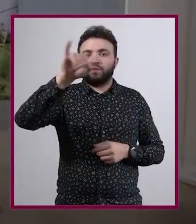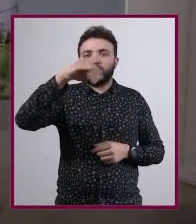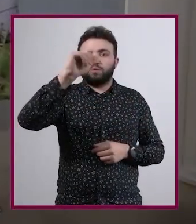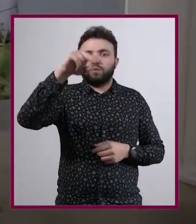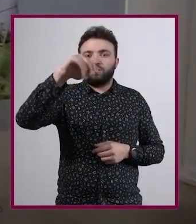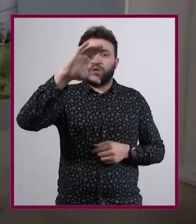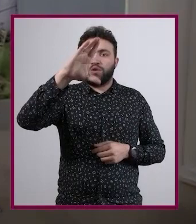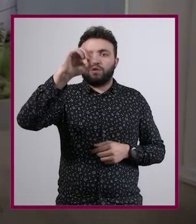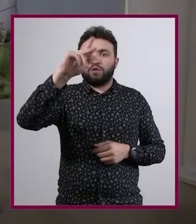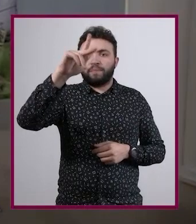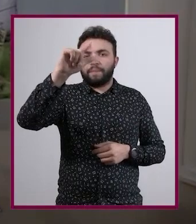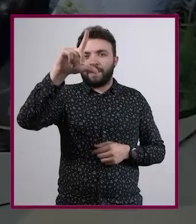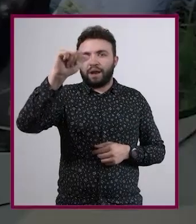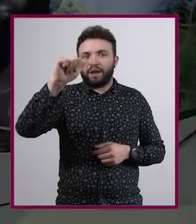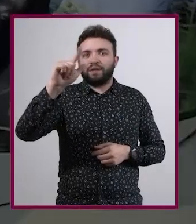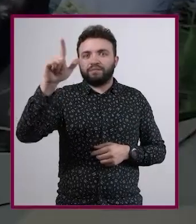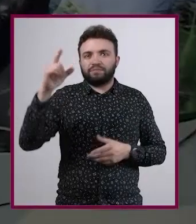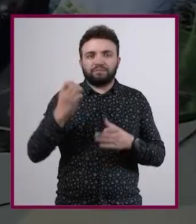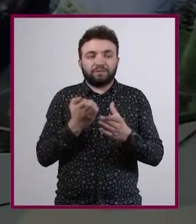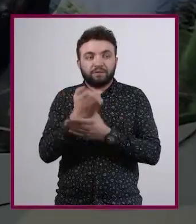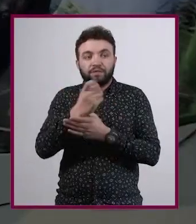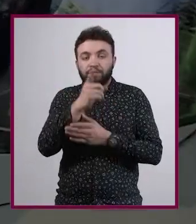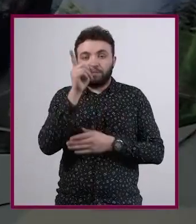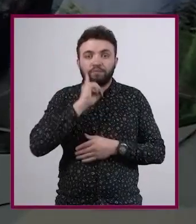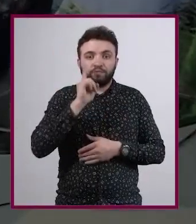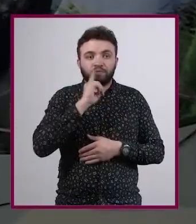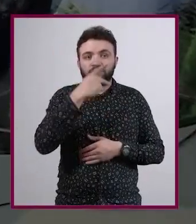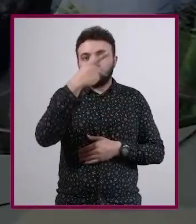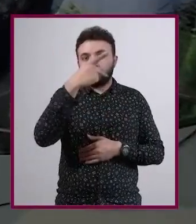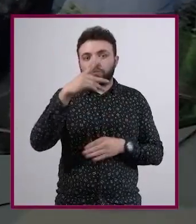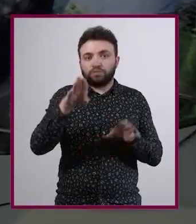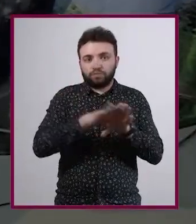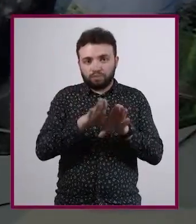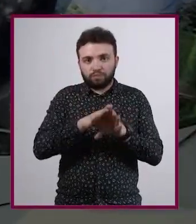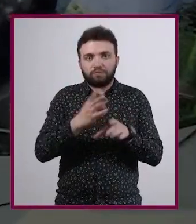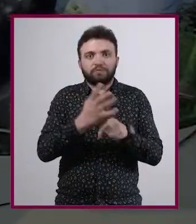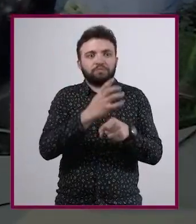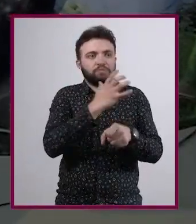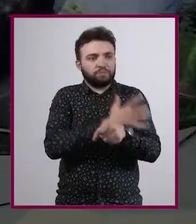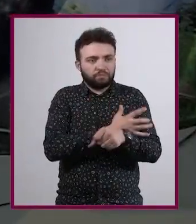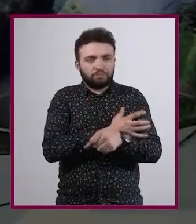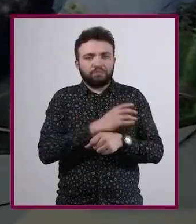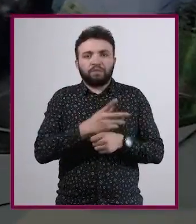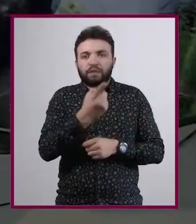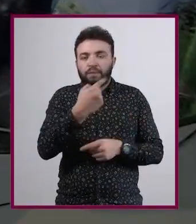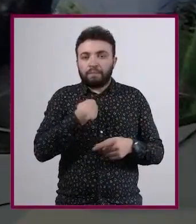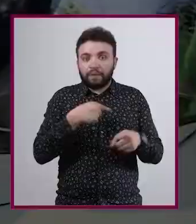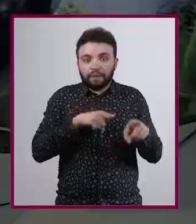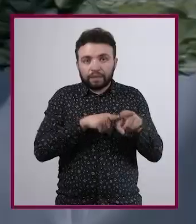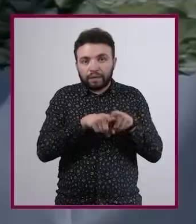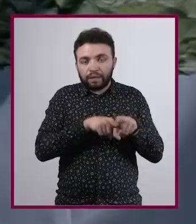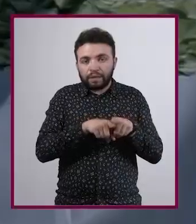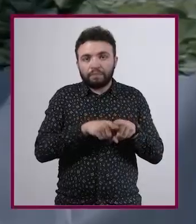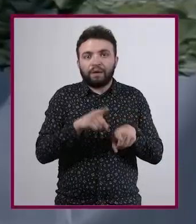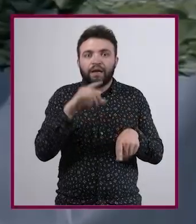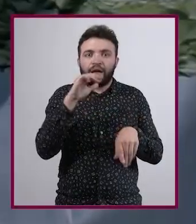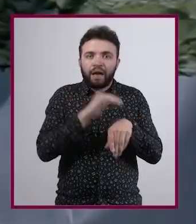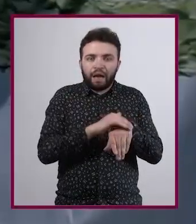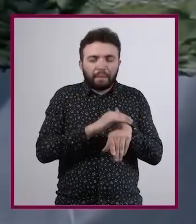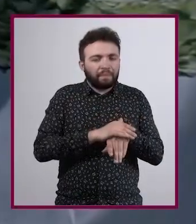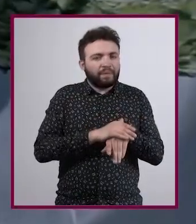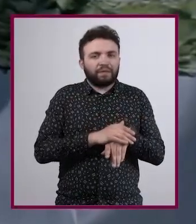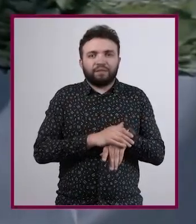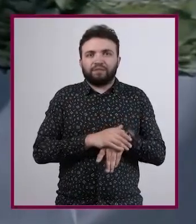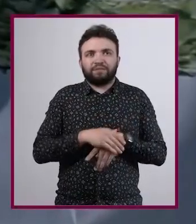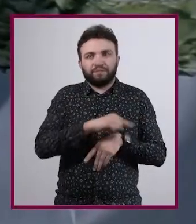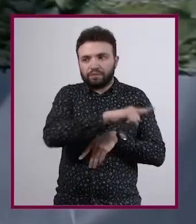Betty Cariño fue una mujer mixteca, fue una compañera, fue hermana, fue amiga de otras